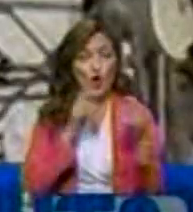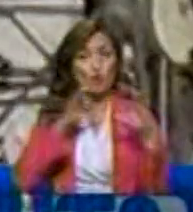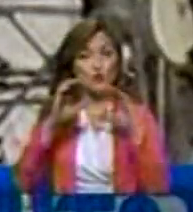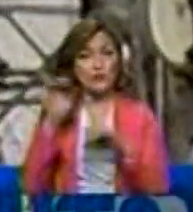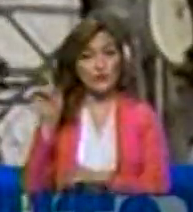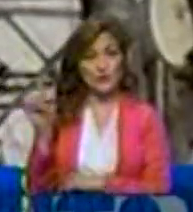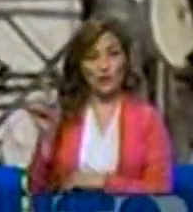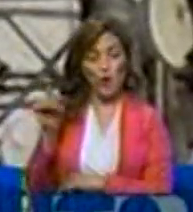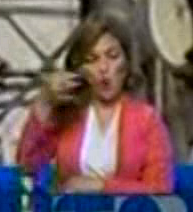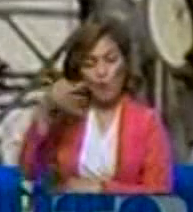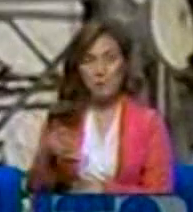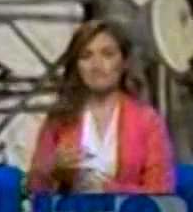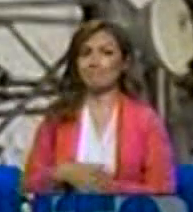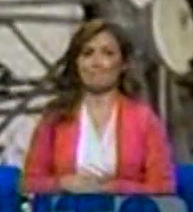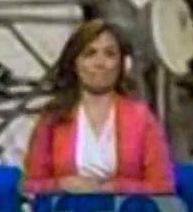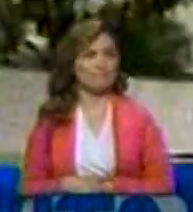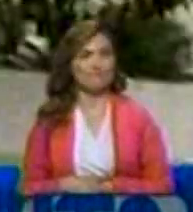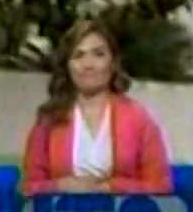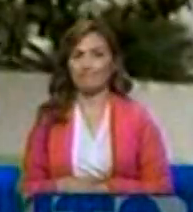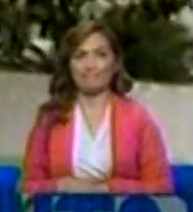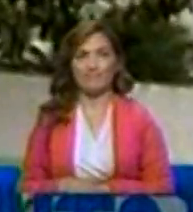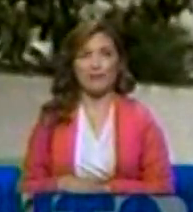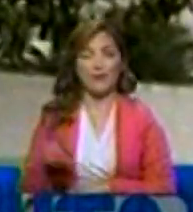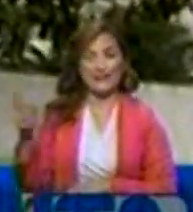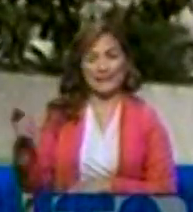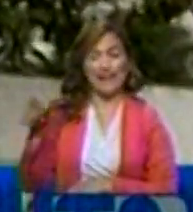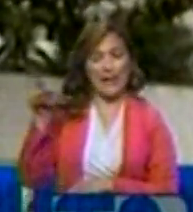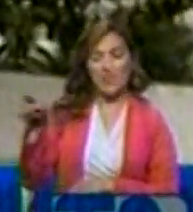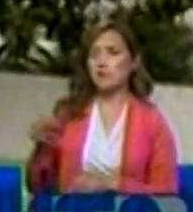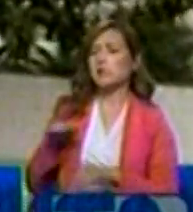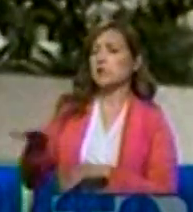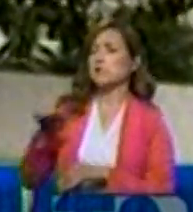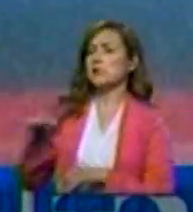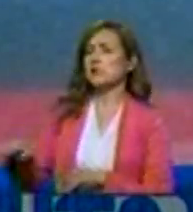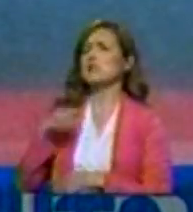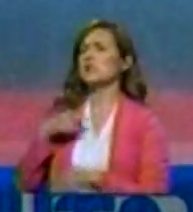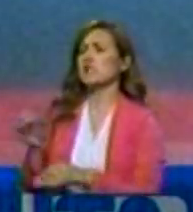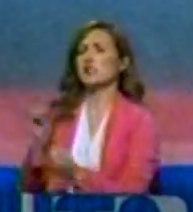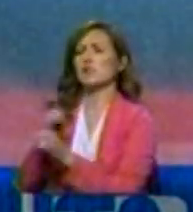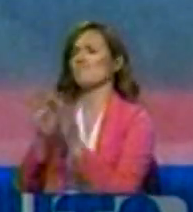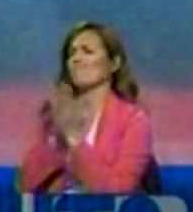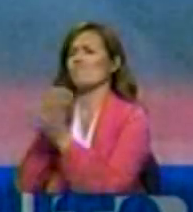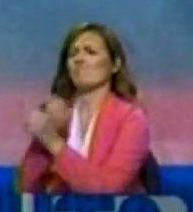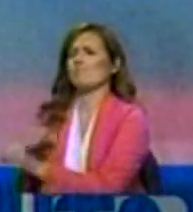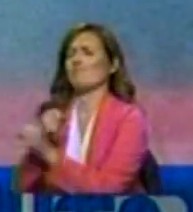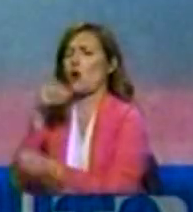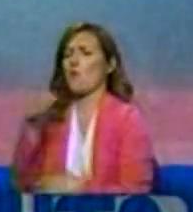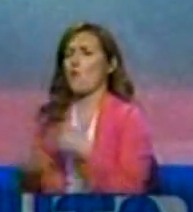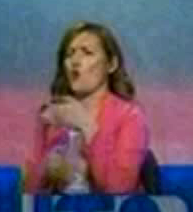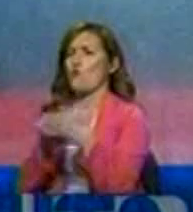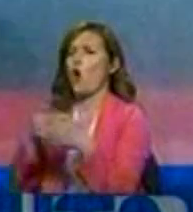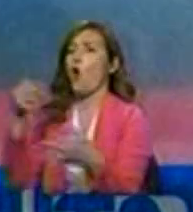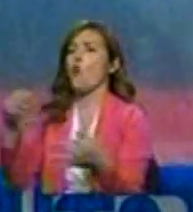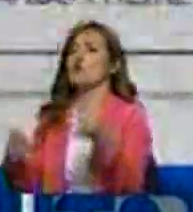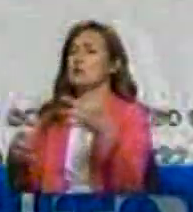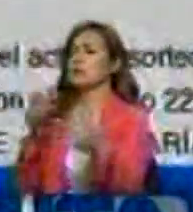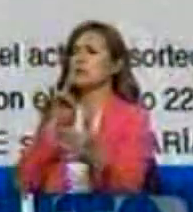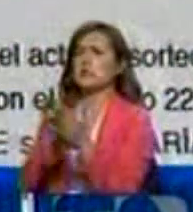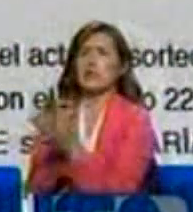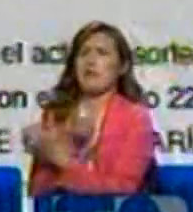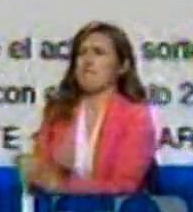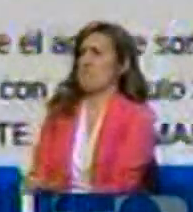viabilizar pues además de la apelación presentada por las estaciones ante la entidad ambas han iniciado procesos judiciales